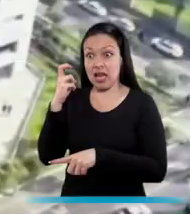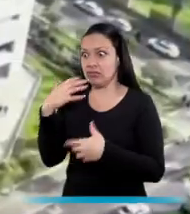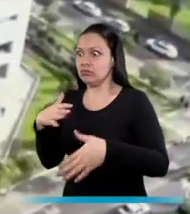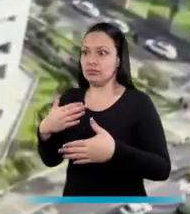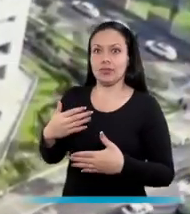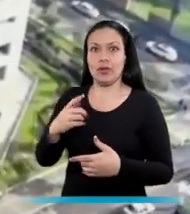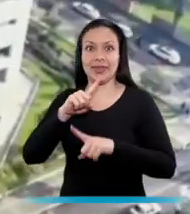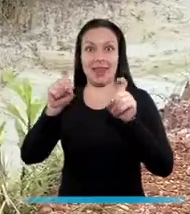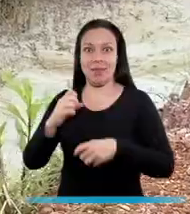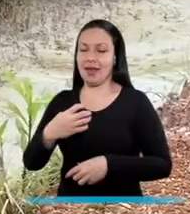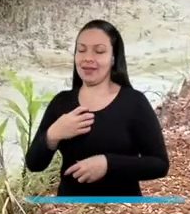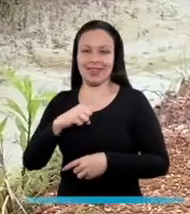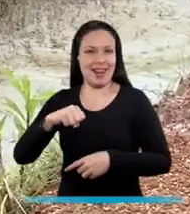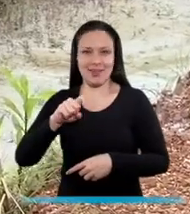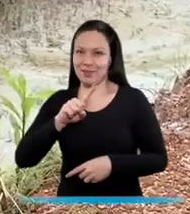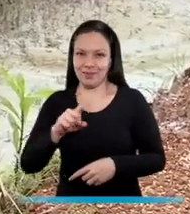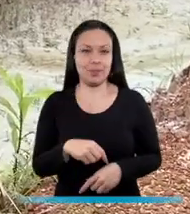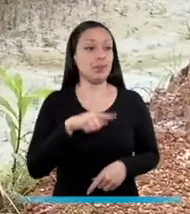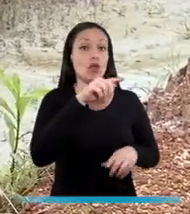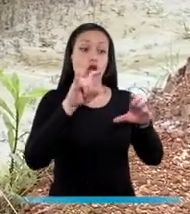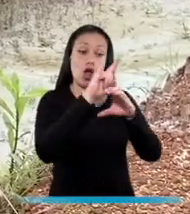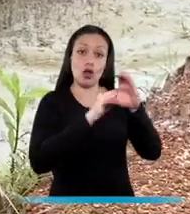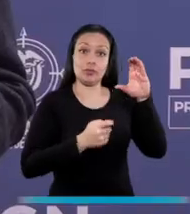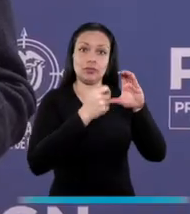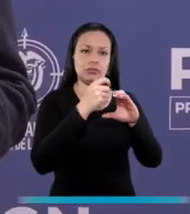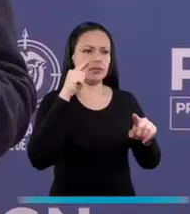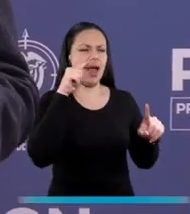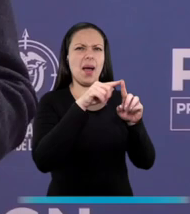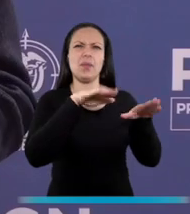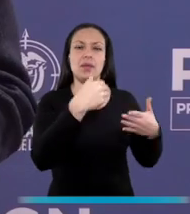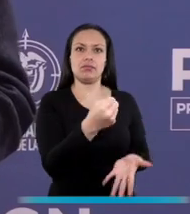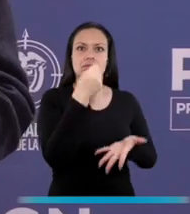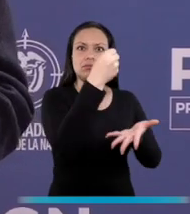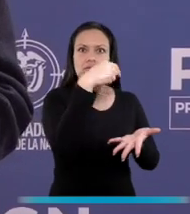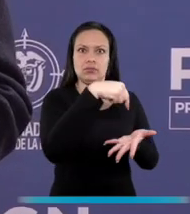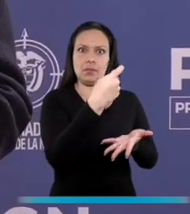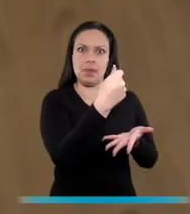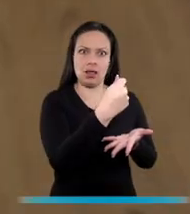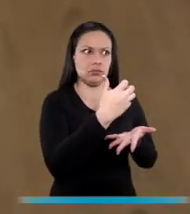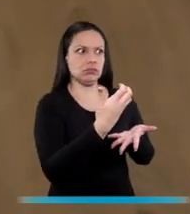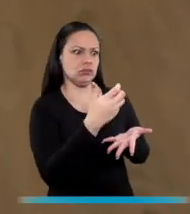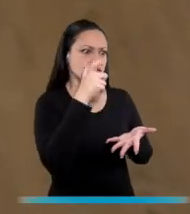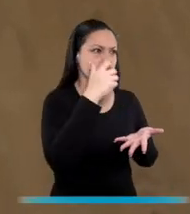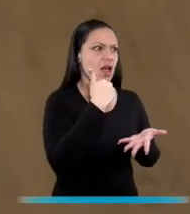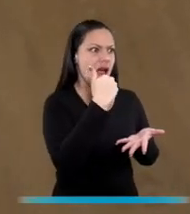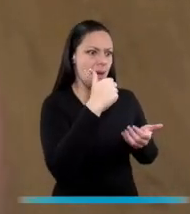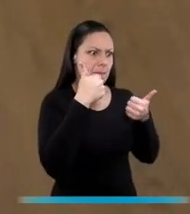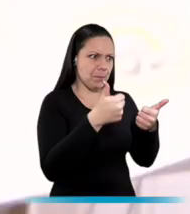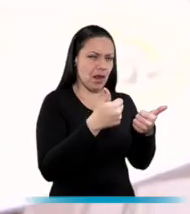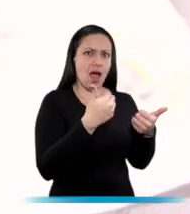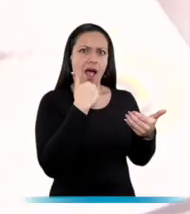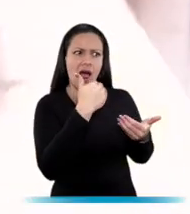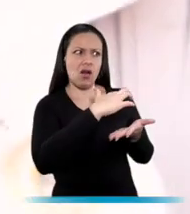fiscalía y la contraloría se ocupa más de proteger los recursos del estado mediante lo que se llaman acciones fiscales es decir si encuentra